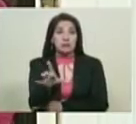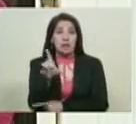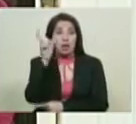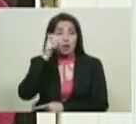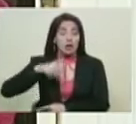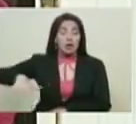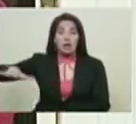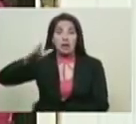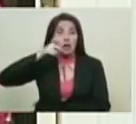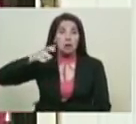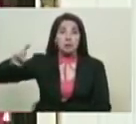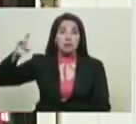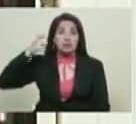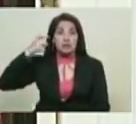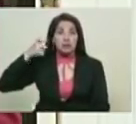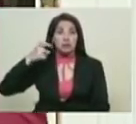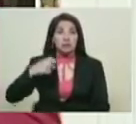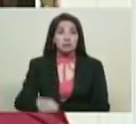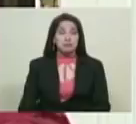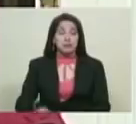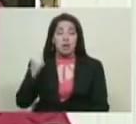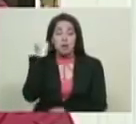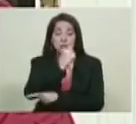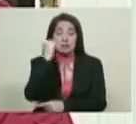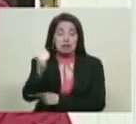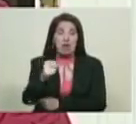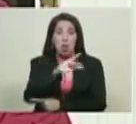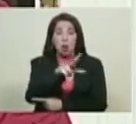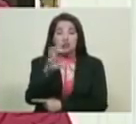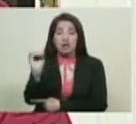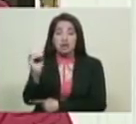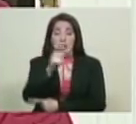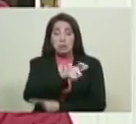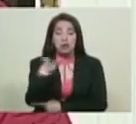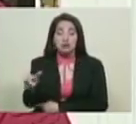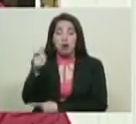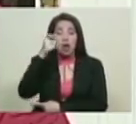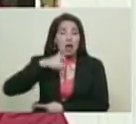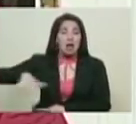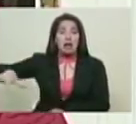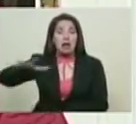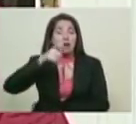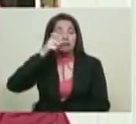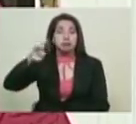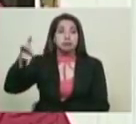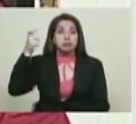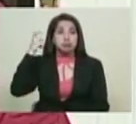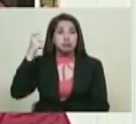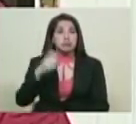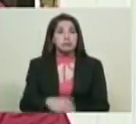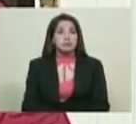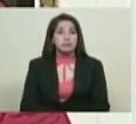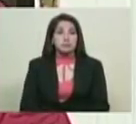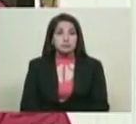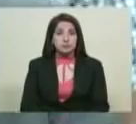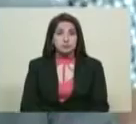campesinos en el Tolima, asesinados 30 campesinos en el Cauca.